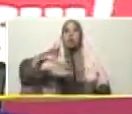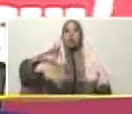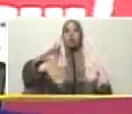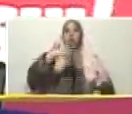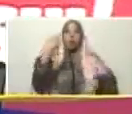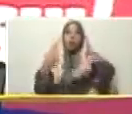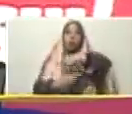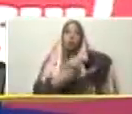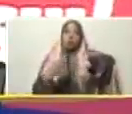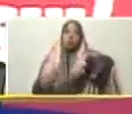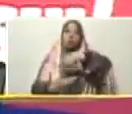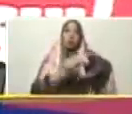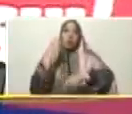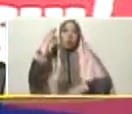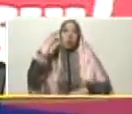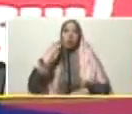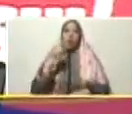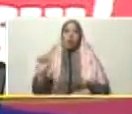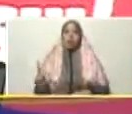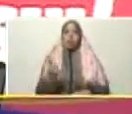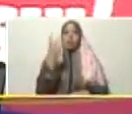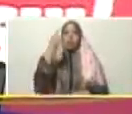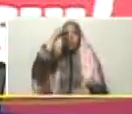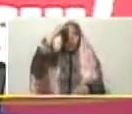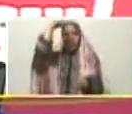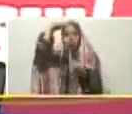es la primera meta grande